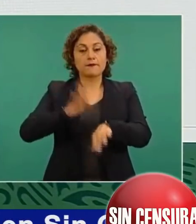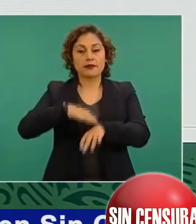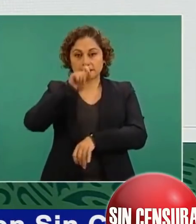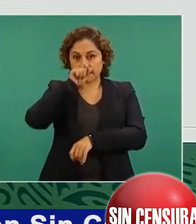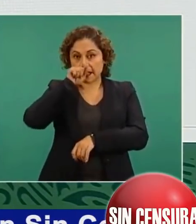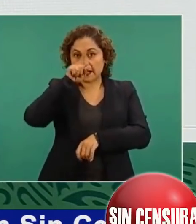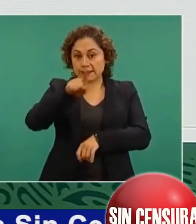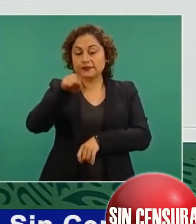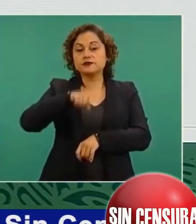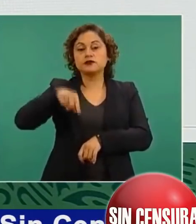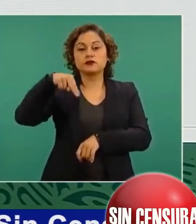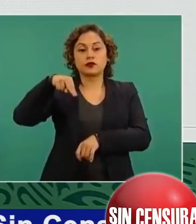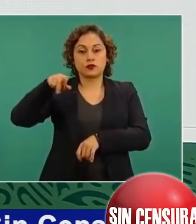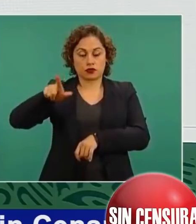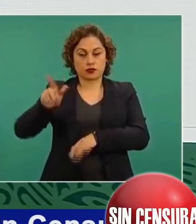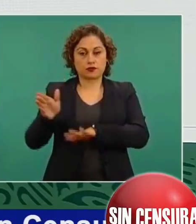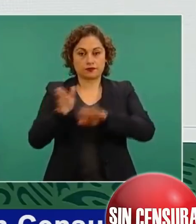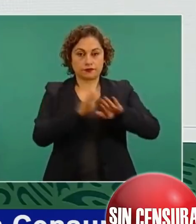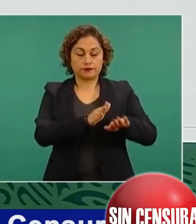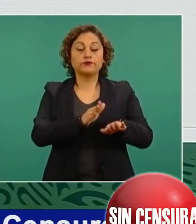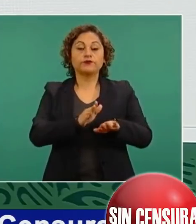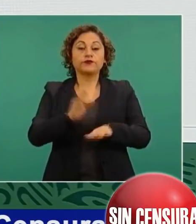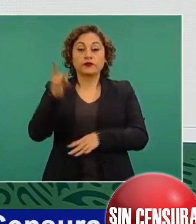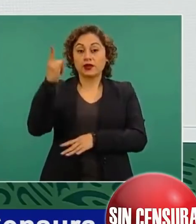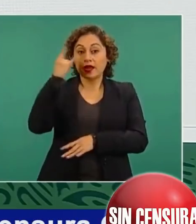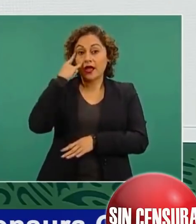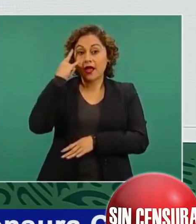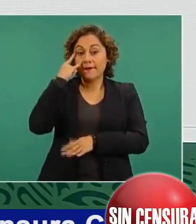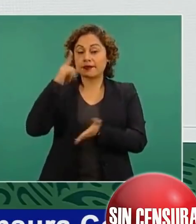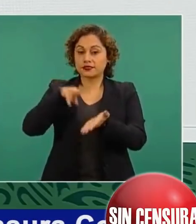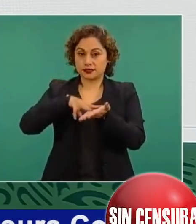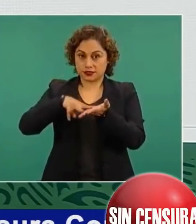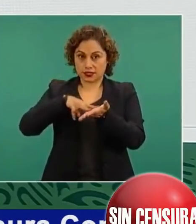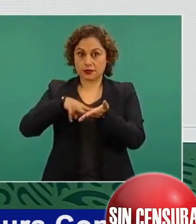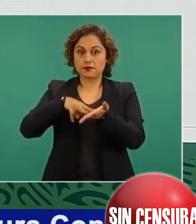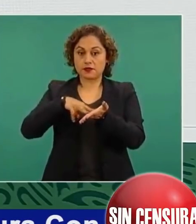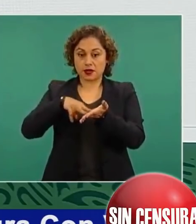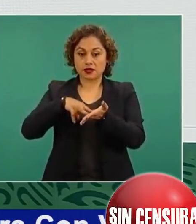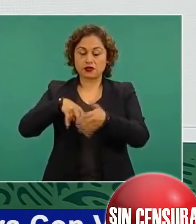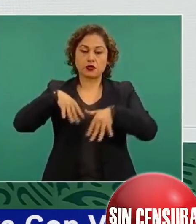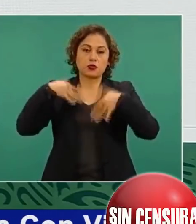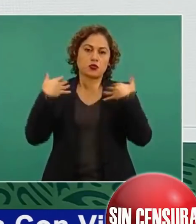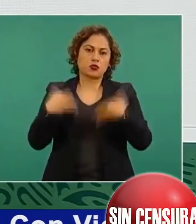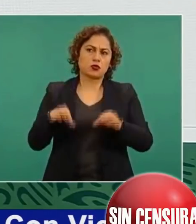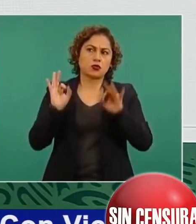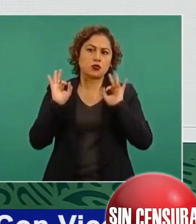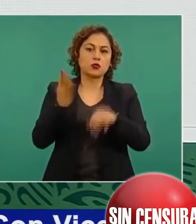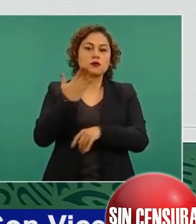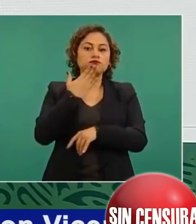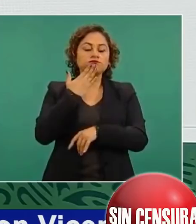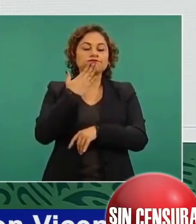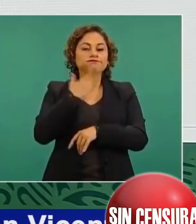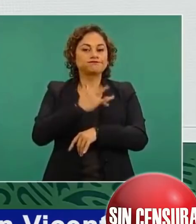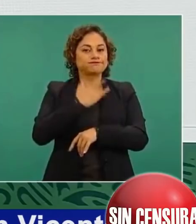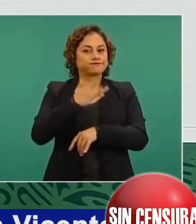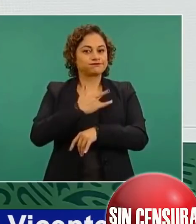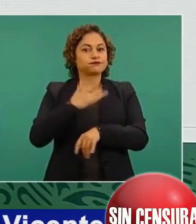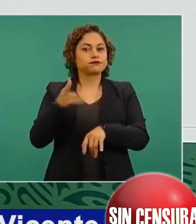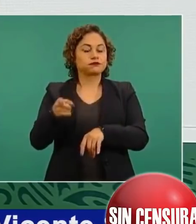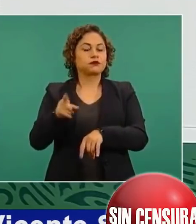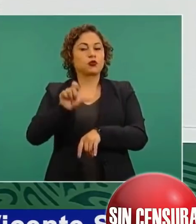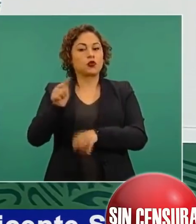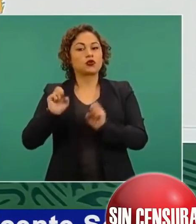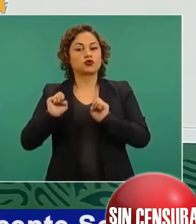León. Campeche en color verde y es muy alentador por todo lo que hemos comentado. Chiapas en